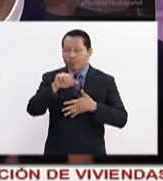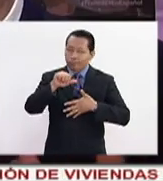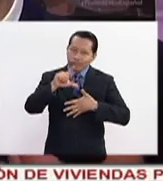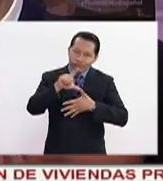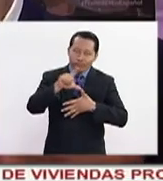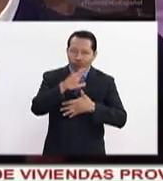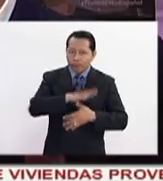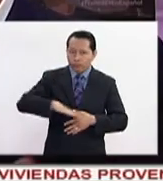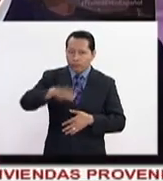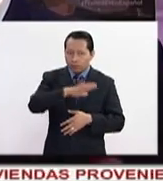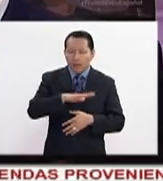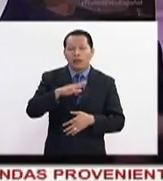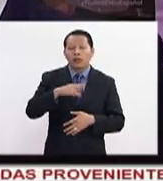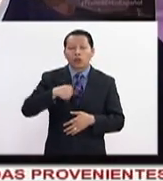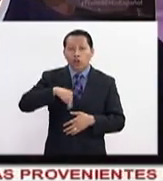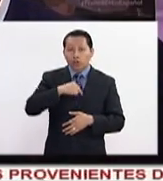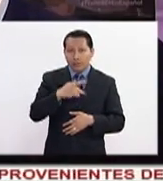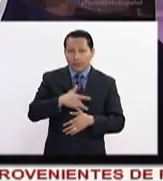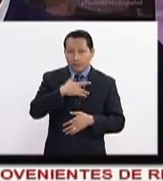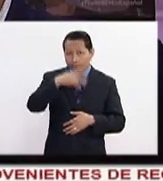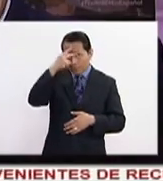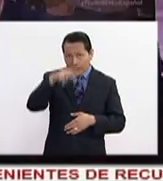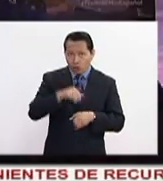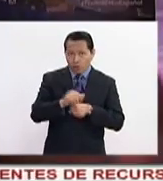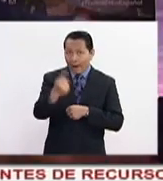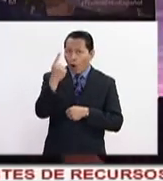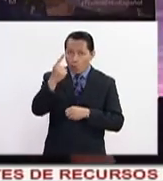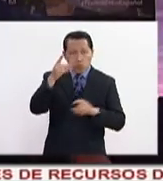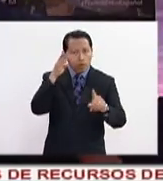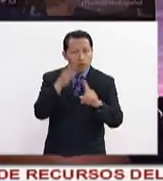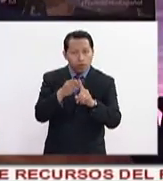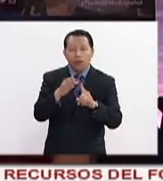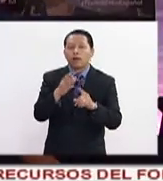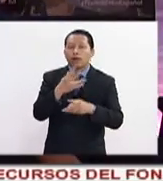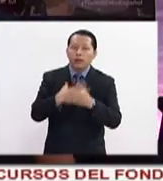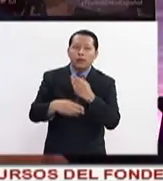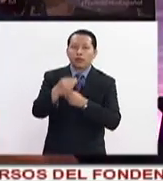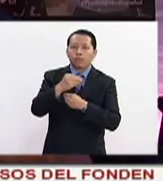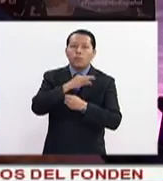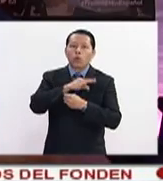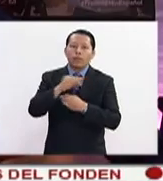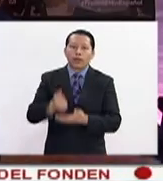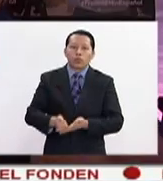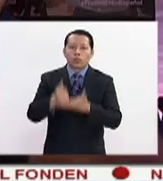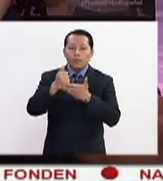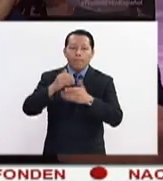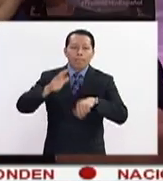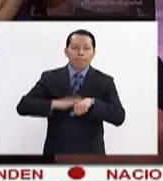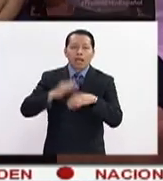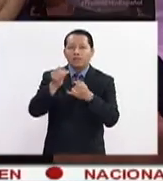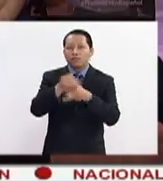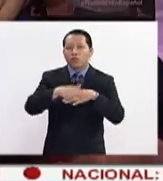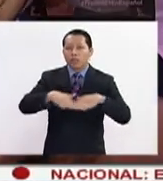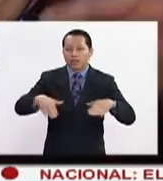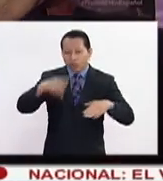para nosotros, México es un tema número uno. A la vez, eso permite que haya más información de México en los